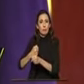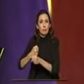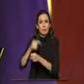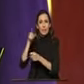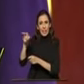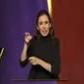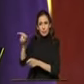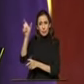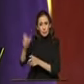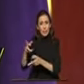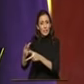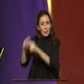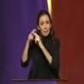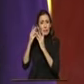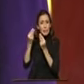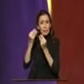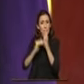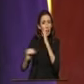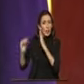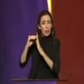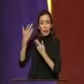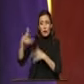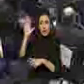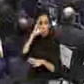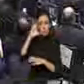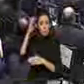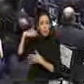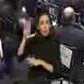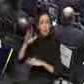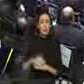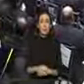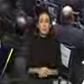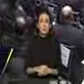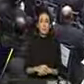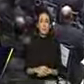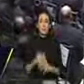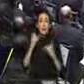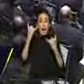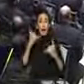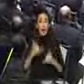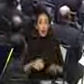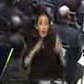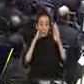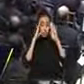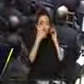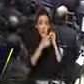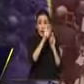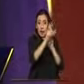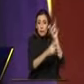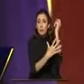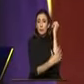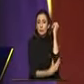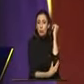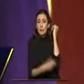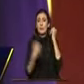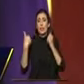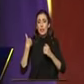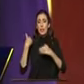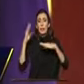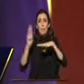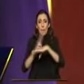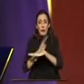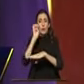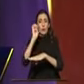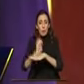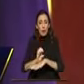chulqueros tendrán que dedicarse a otra cosa. Ahora, los pobres tienen acceso preferencial